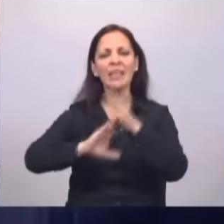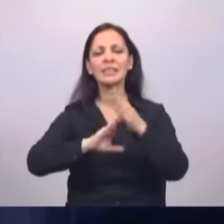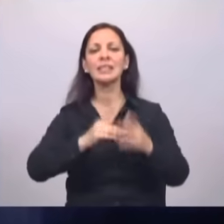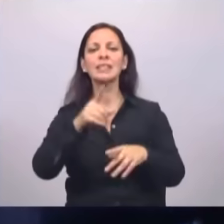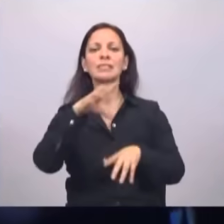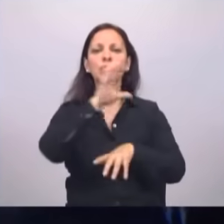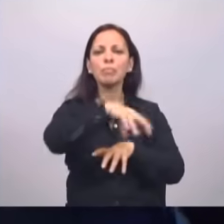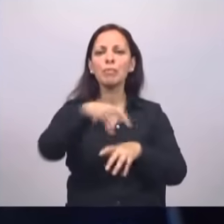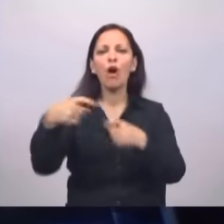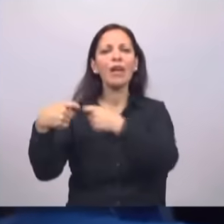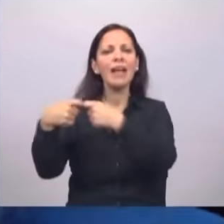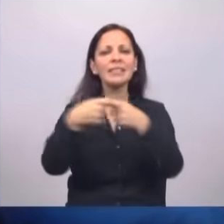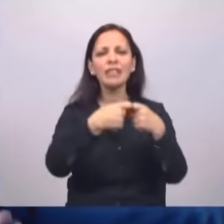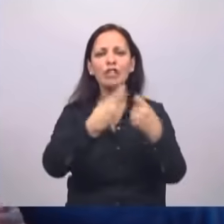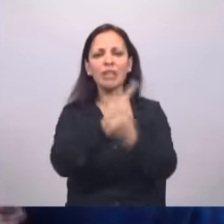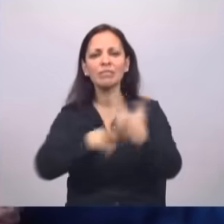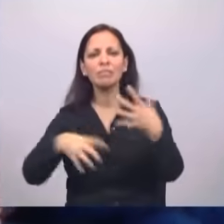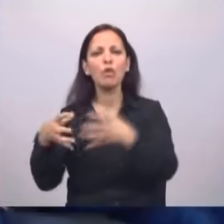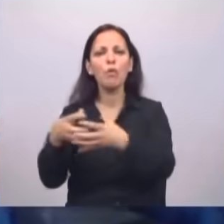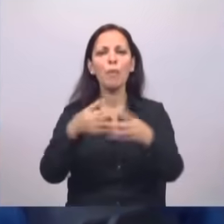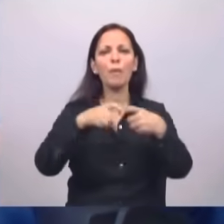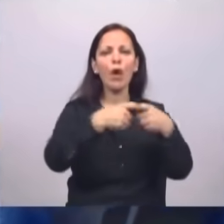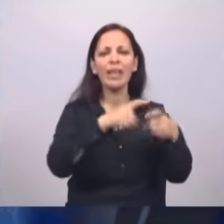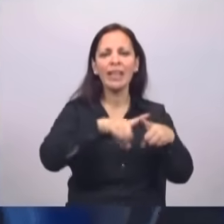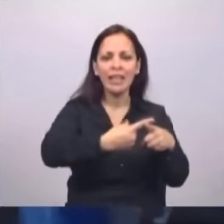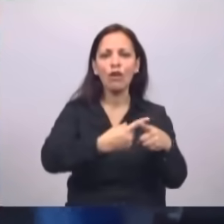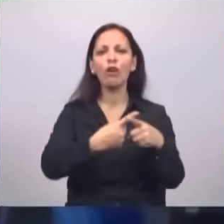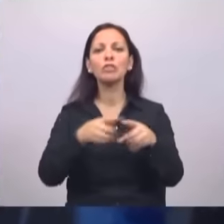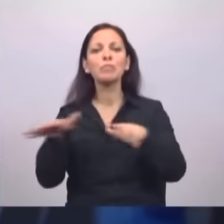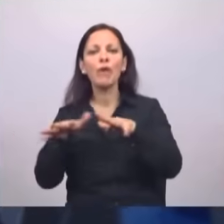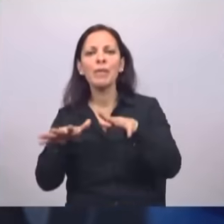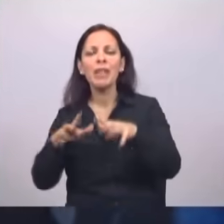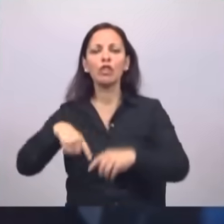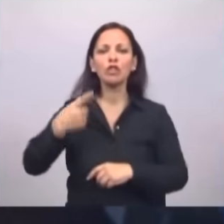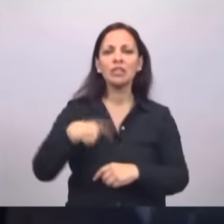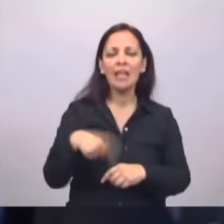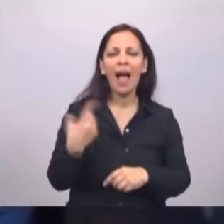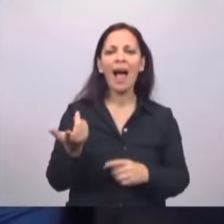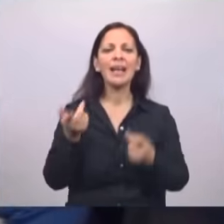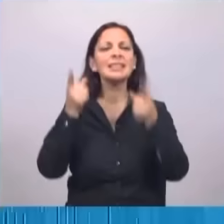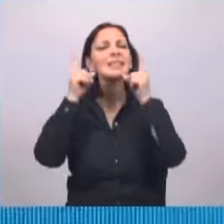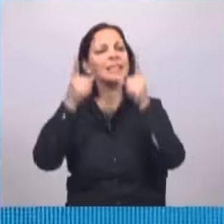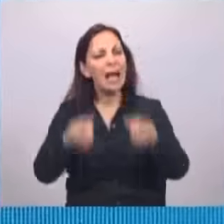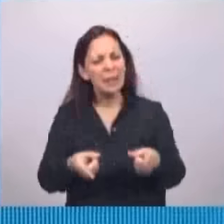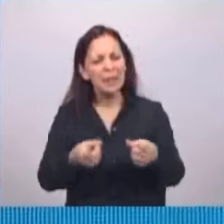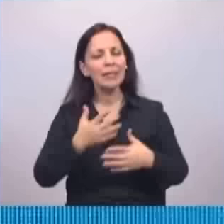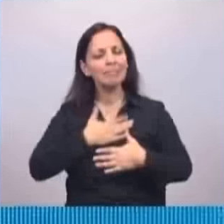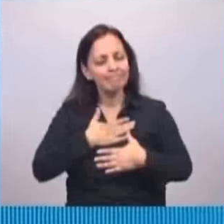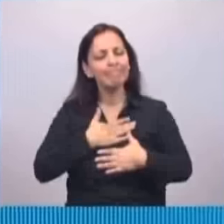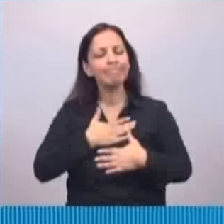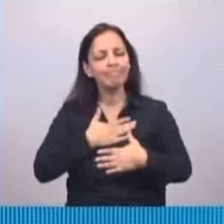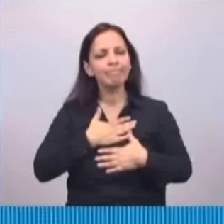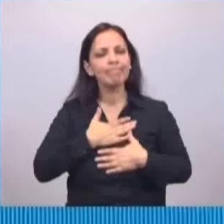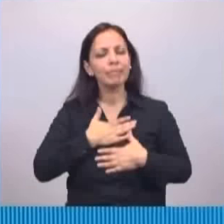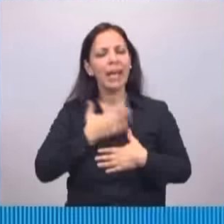las organizaciones políticas, a los movimientos sociales, también y muy